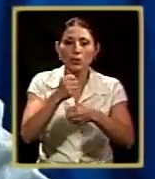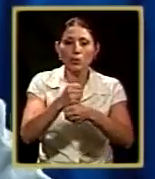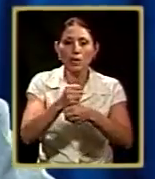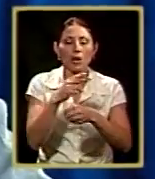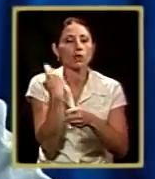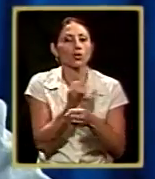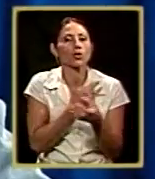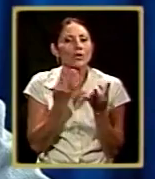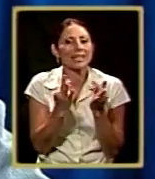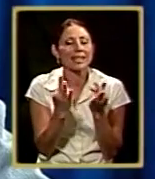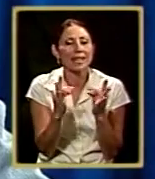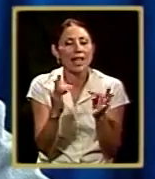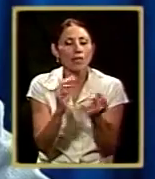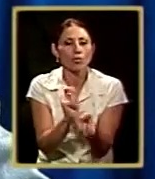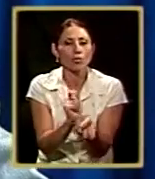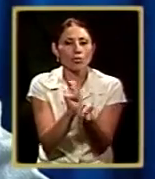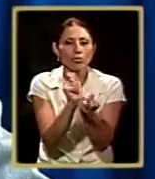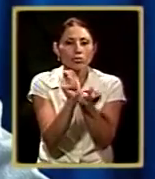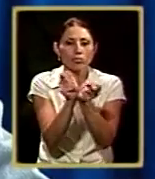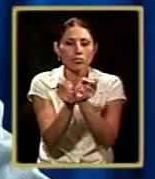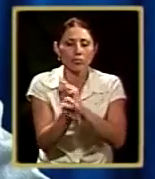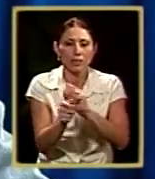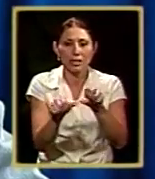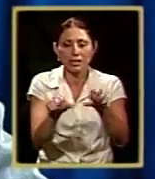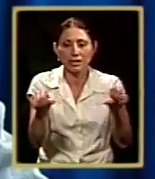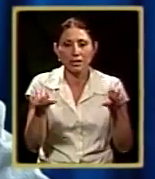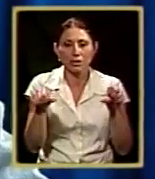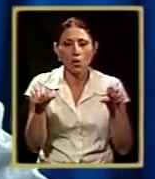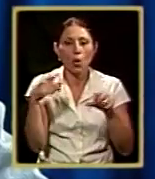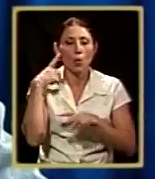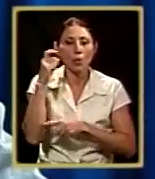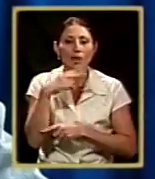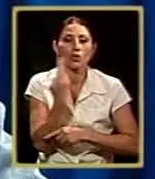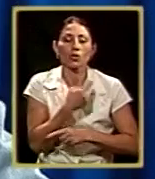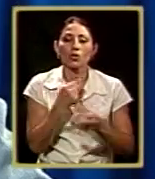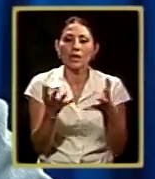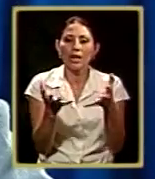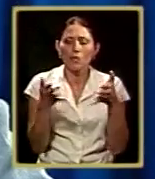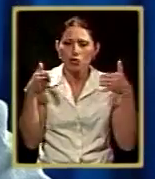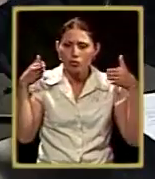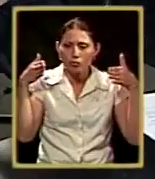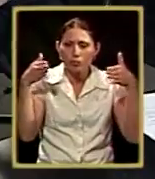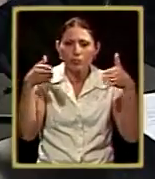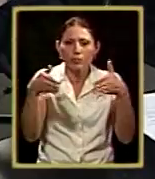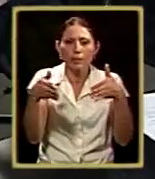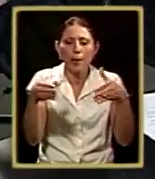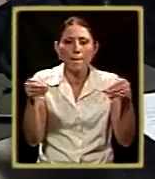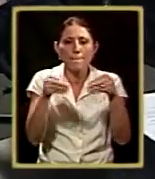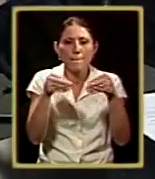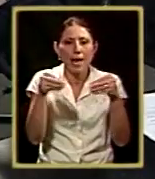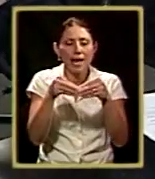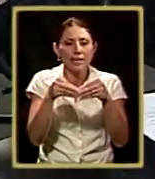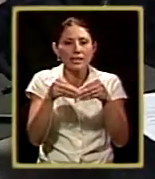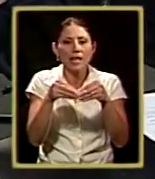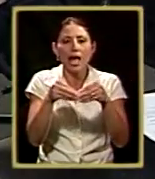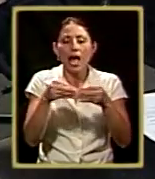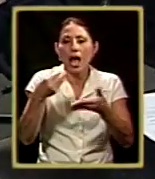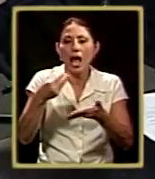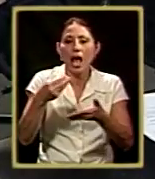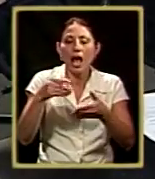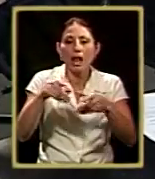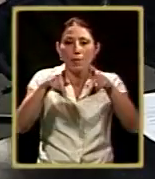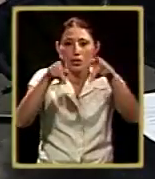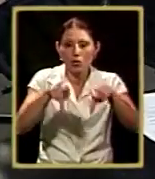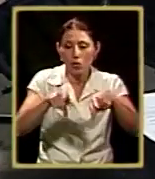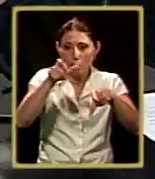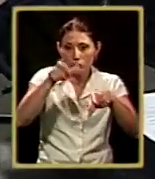tratando de hacer algunos cambios en la sección, porque quisiéramos enfocarlo mucho más hacia el consumidor, porque la